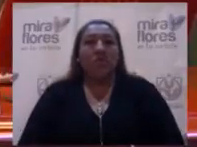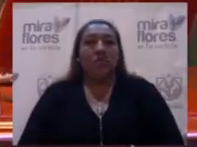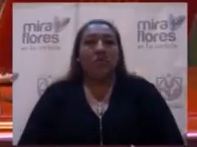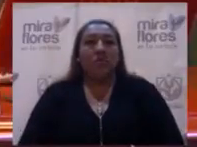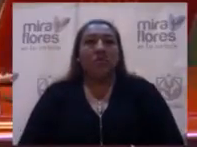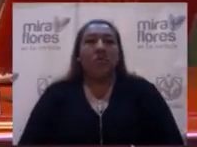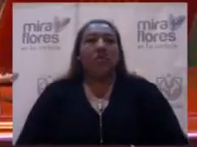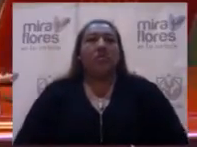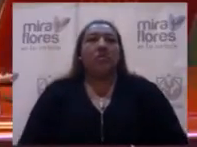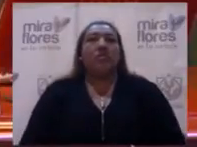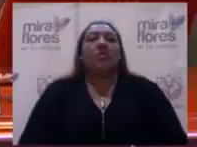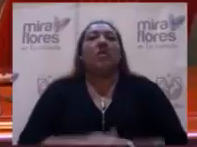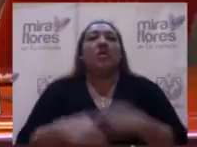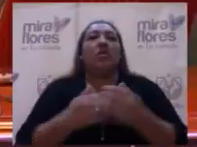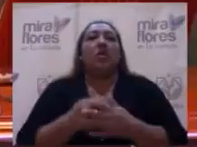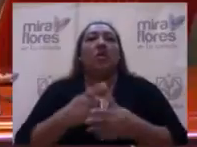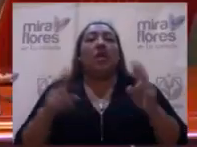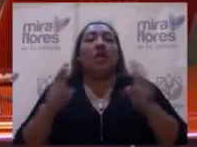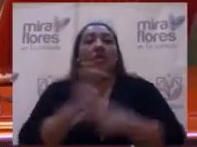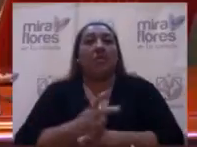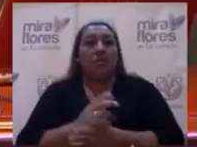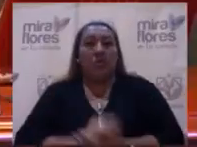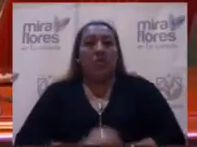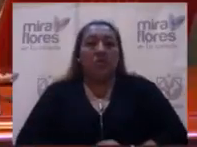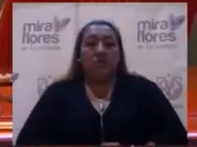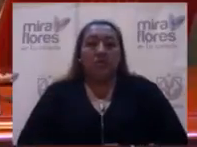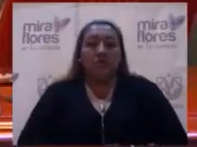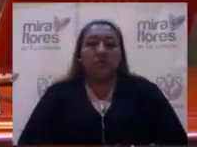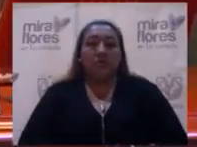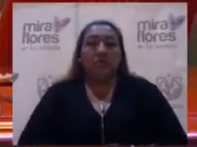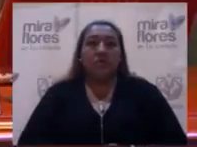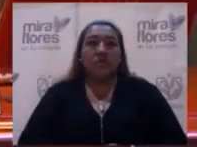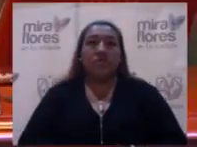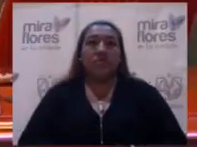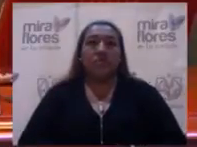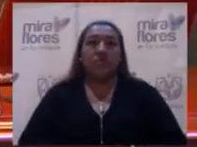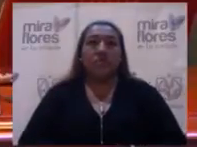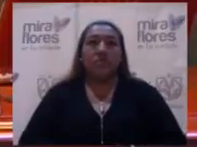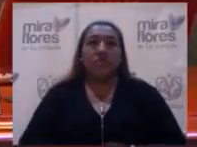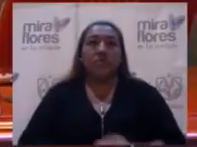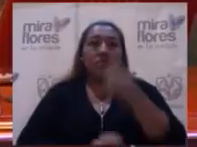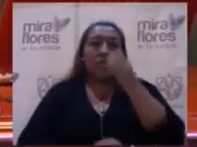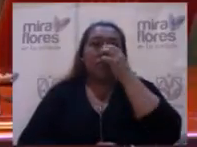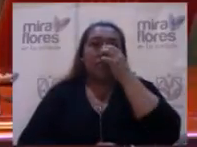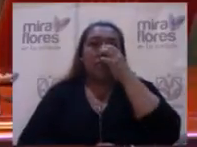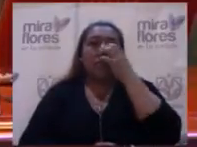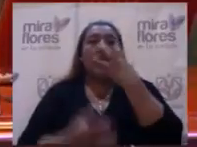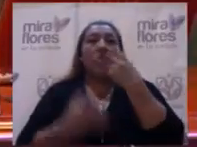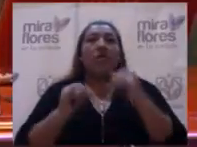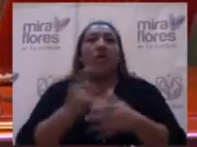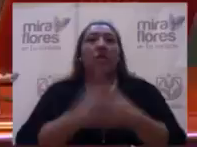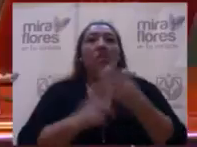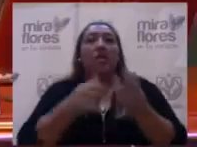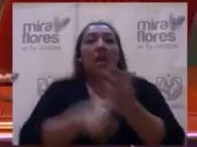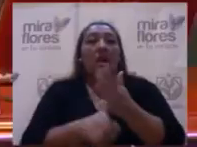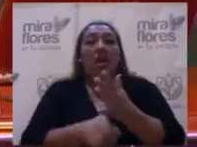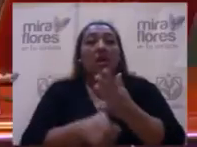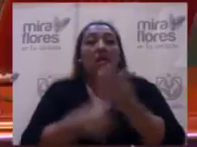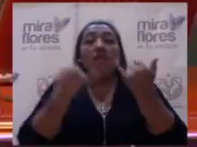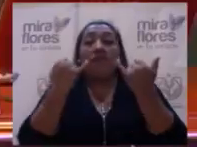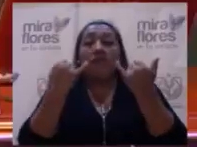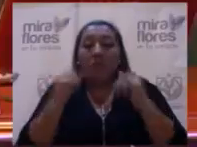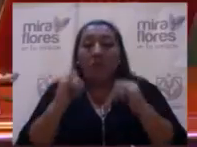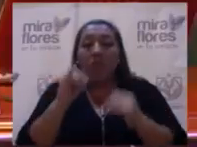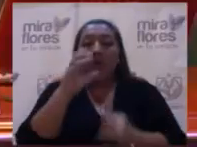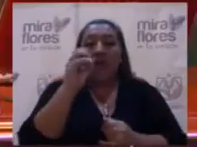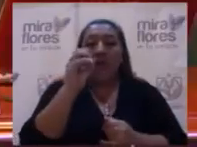la seguridad en defensa civil del distrito. Quiero recalcar que este es un informe de oficio, y los informes de